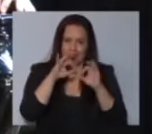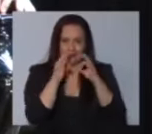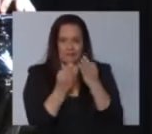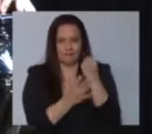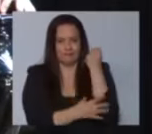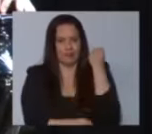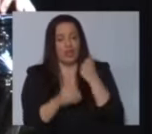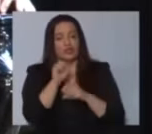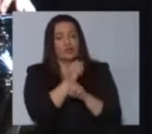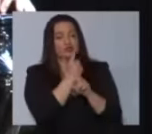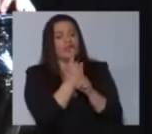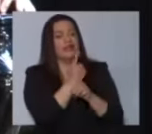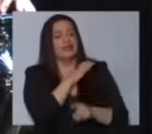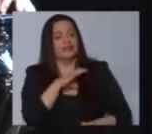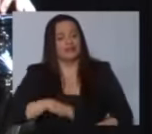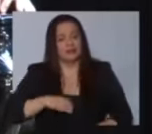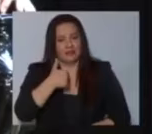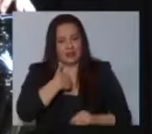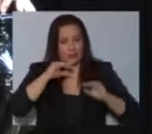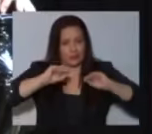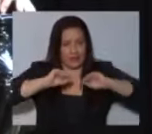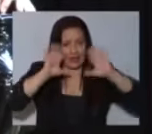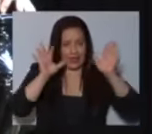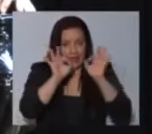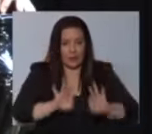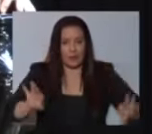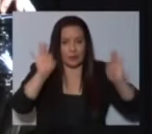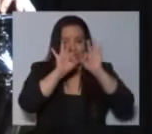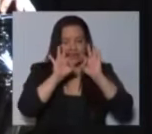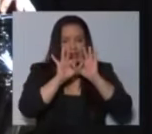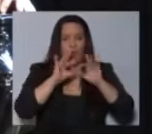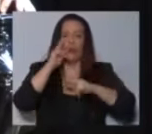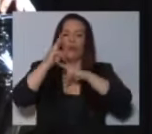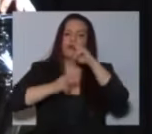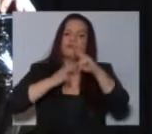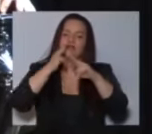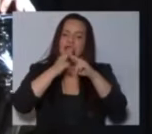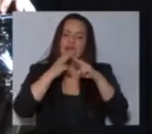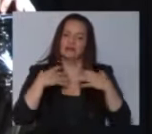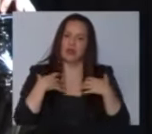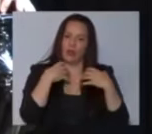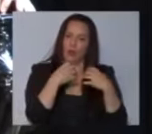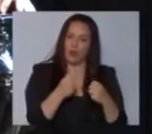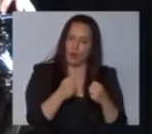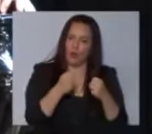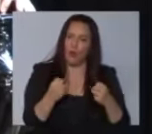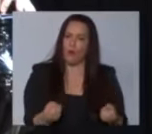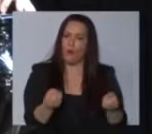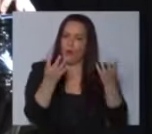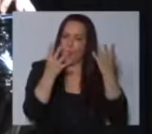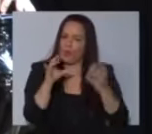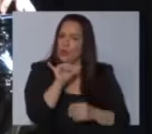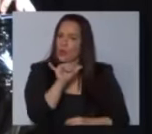los socialcristianos tenemos clara la importancia de la universalidad de la salud pública como un